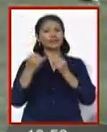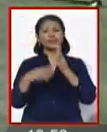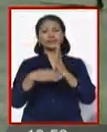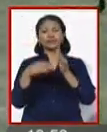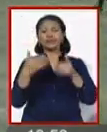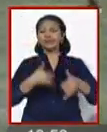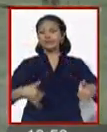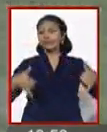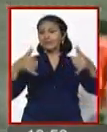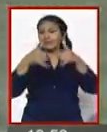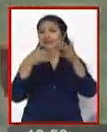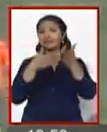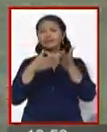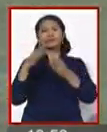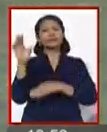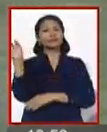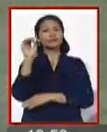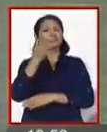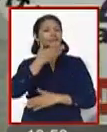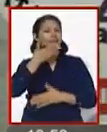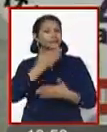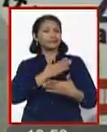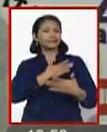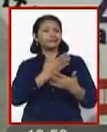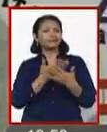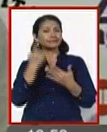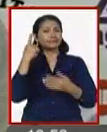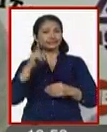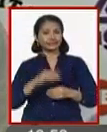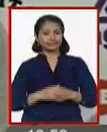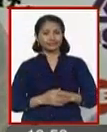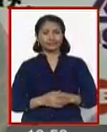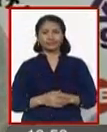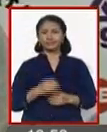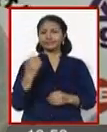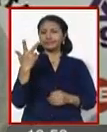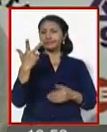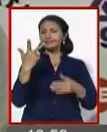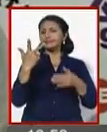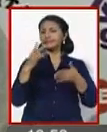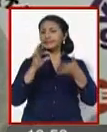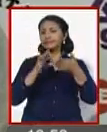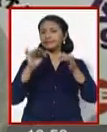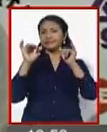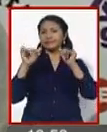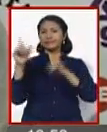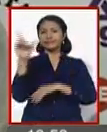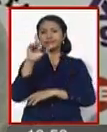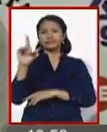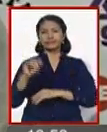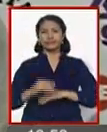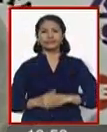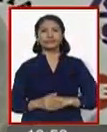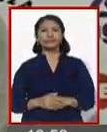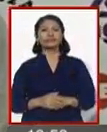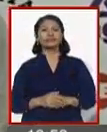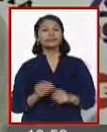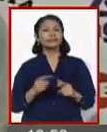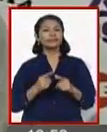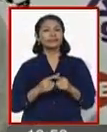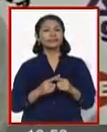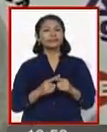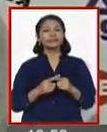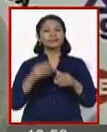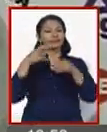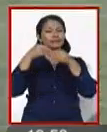de la Copa. Contra Oriente, dar lo mejor de nosotros para que los tres puntos se queden aquí en La Paz. Y eso es lo que está en